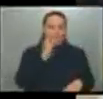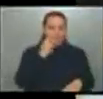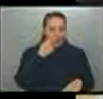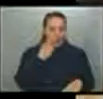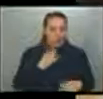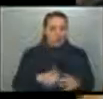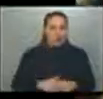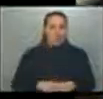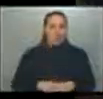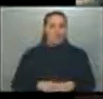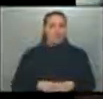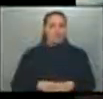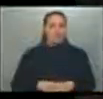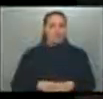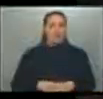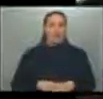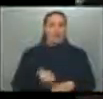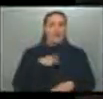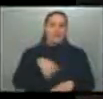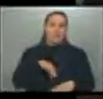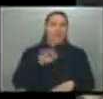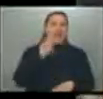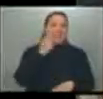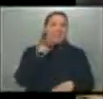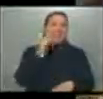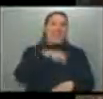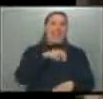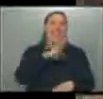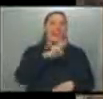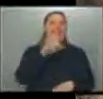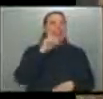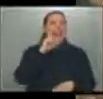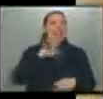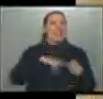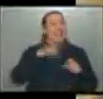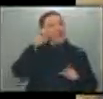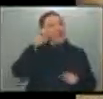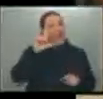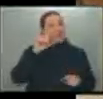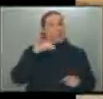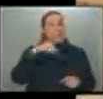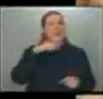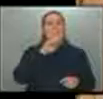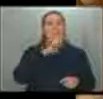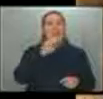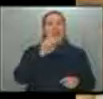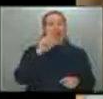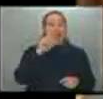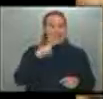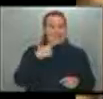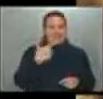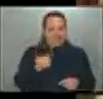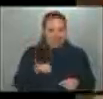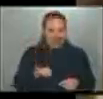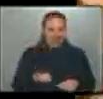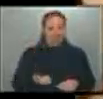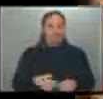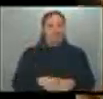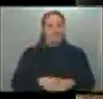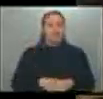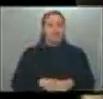estrella. Le pasó el trapo a Larisa Riquelme. No, nada que ver. Sí. ¿Nada que ver? No, por eso le pasó el trapo. Sin duda, sin duda.